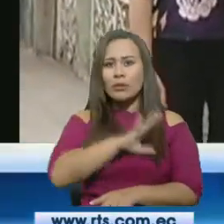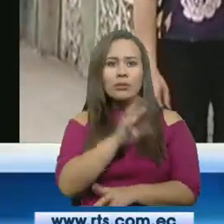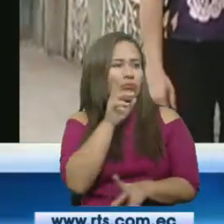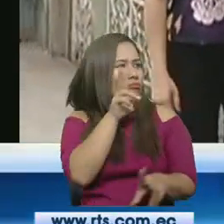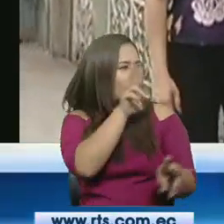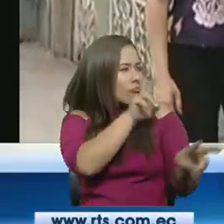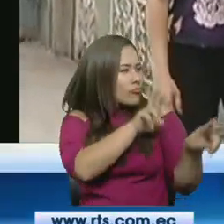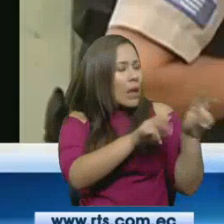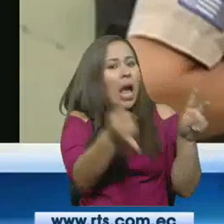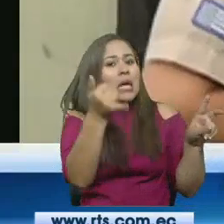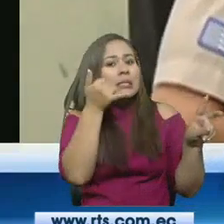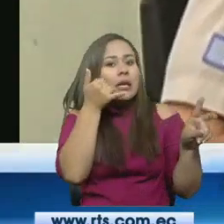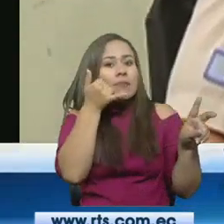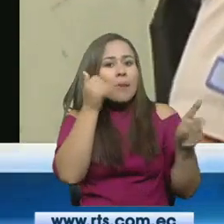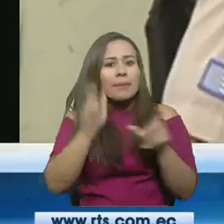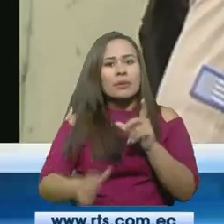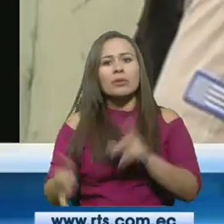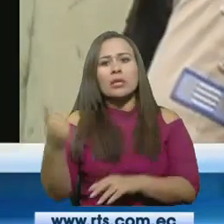los moradores.